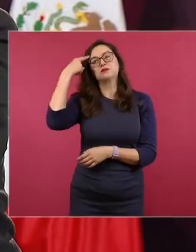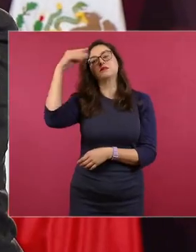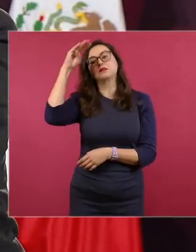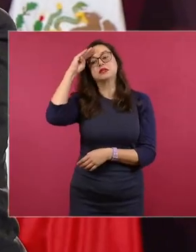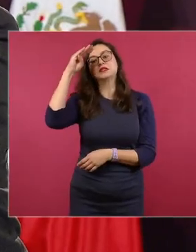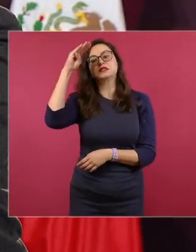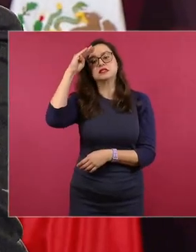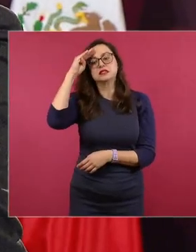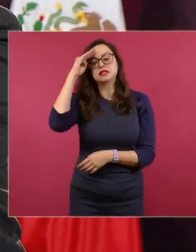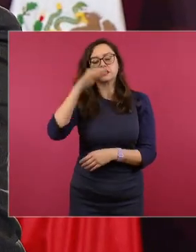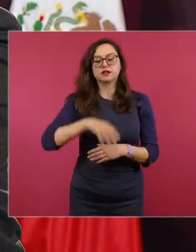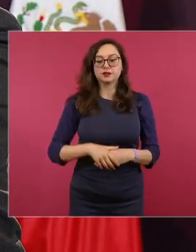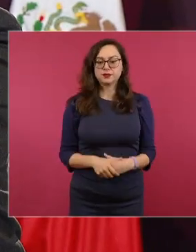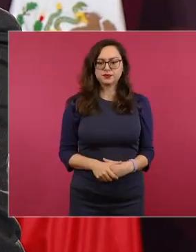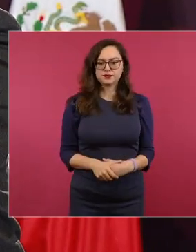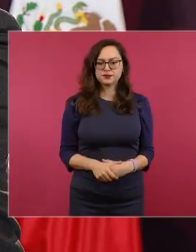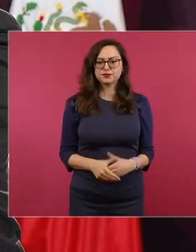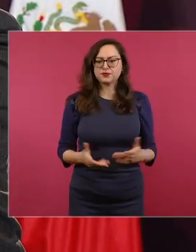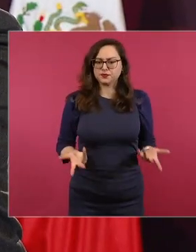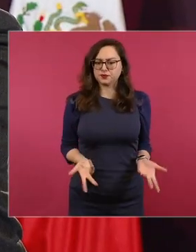busquen a la persona